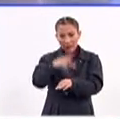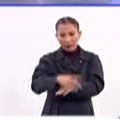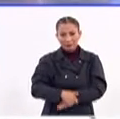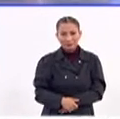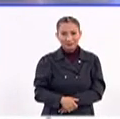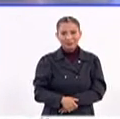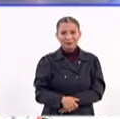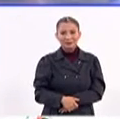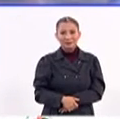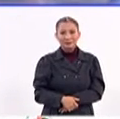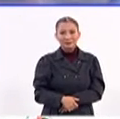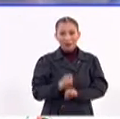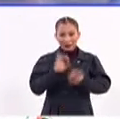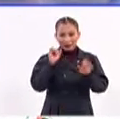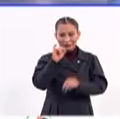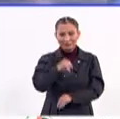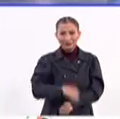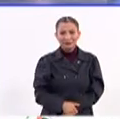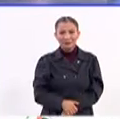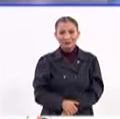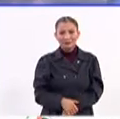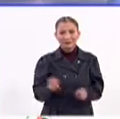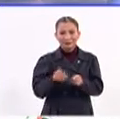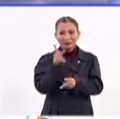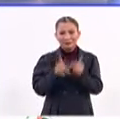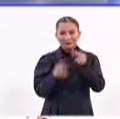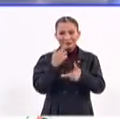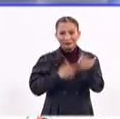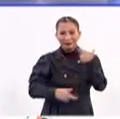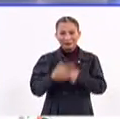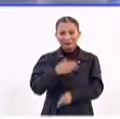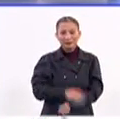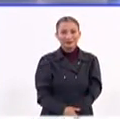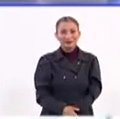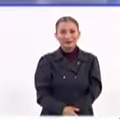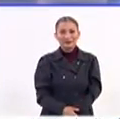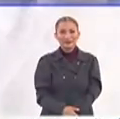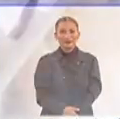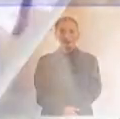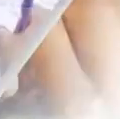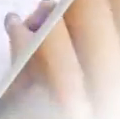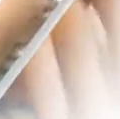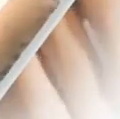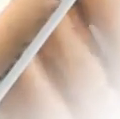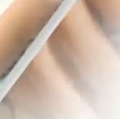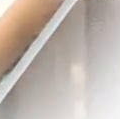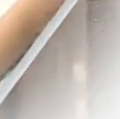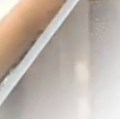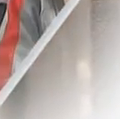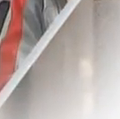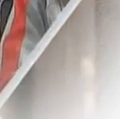México. Claro que sí. Una breve pausa y regresamos con esta charla.